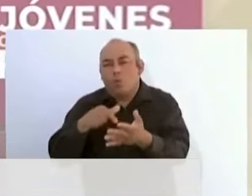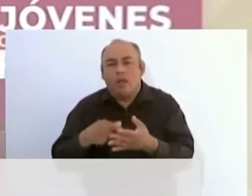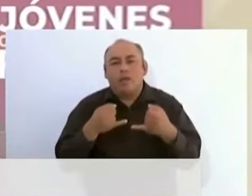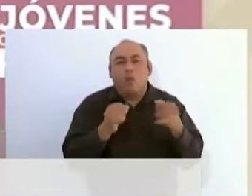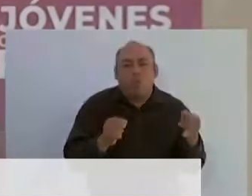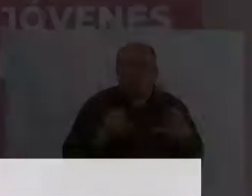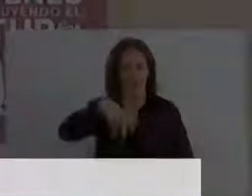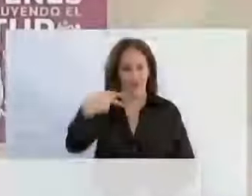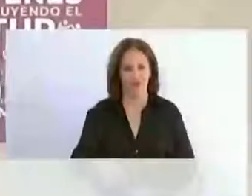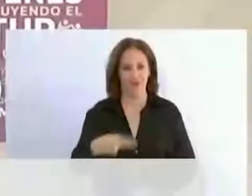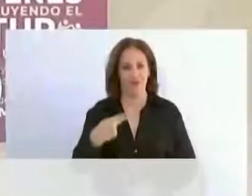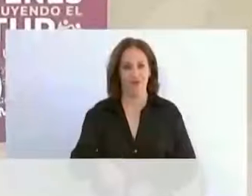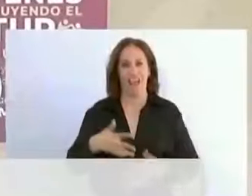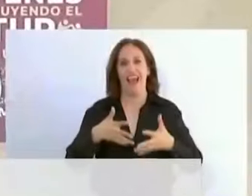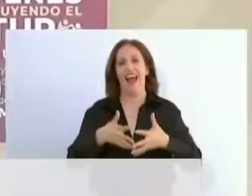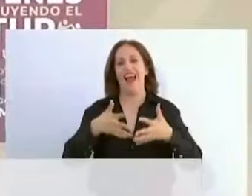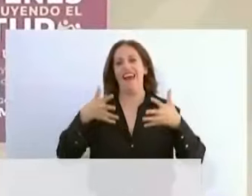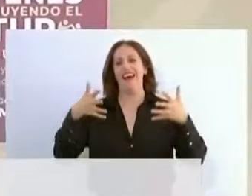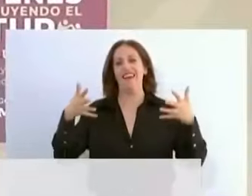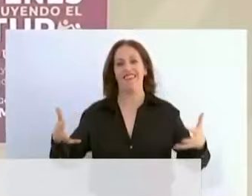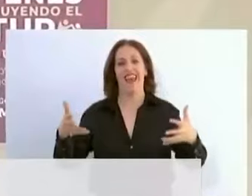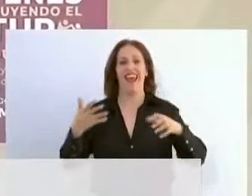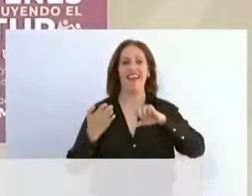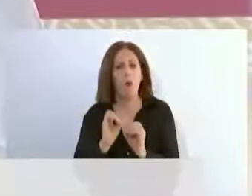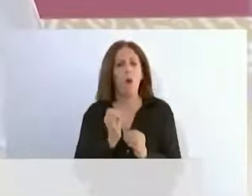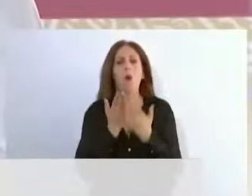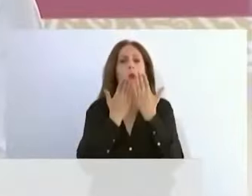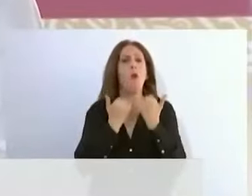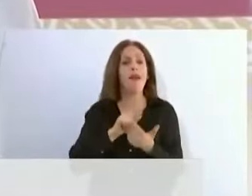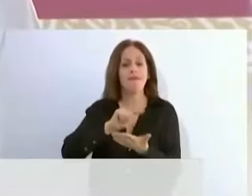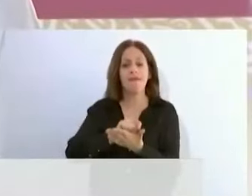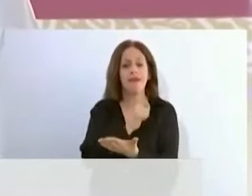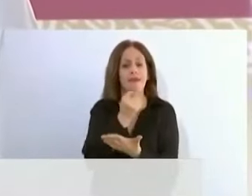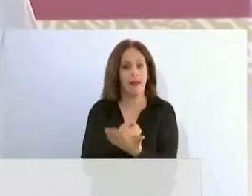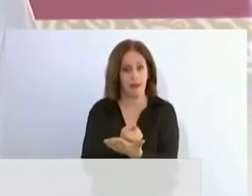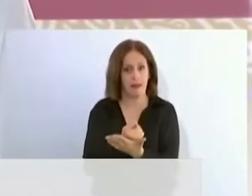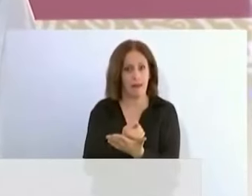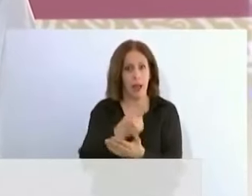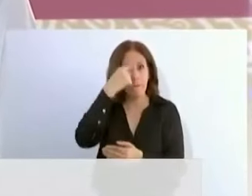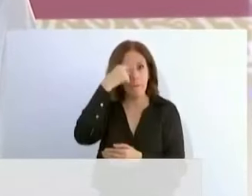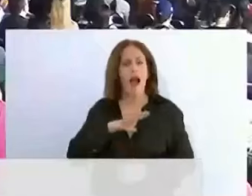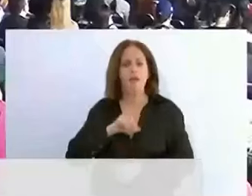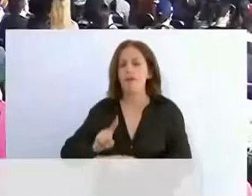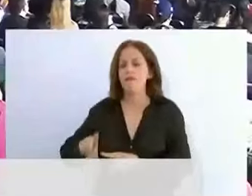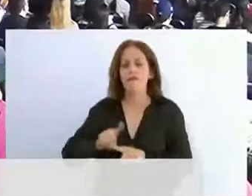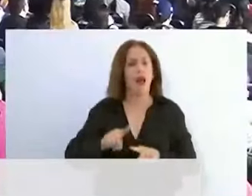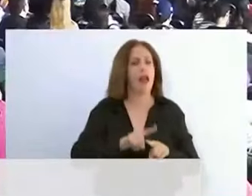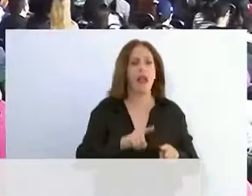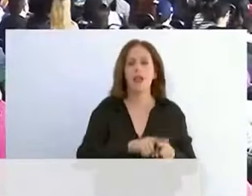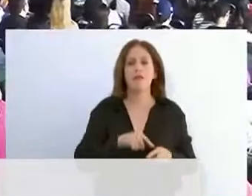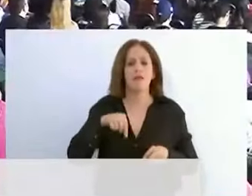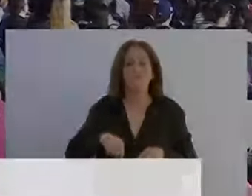periodo. López Obrador agradeció al pueblo regiomontano por recibirlo y por haber contribuido a la Cuarta